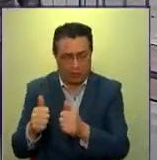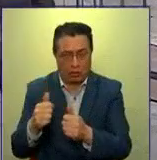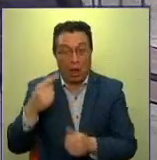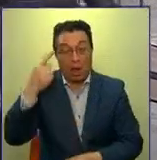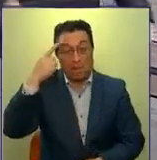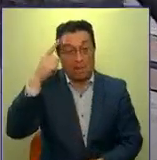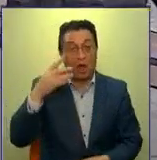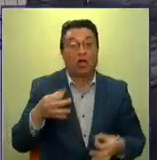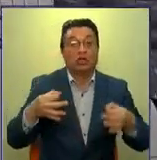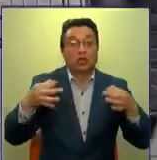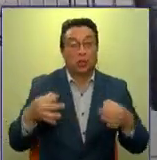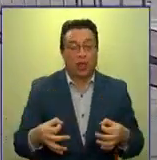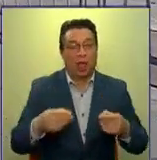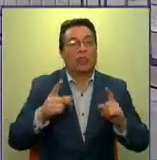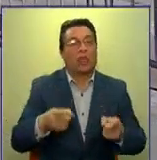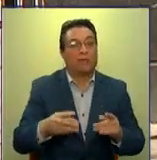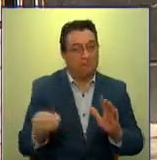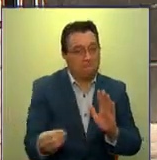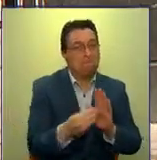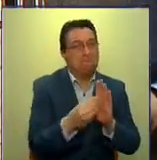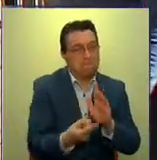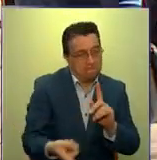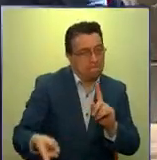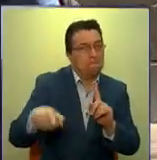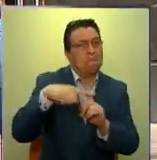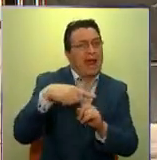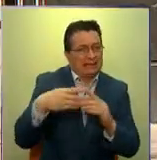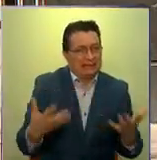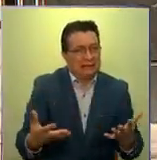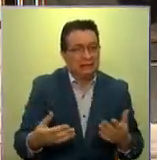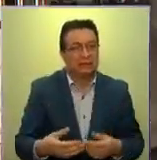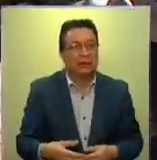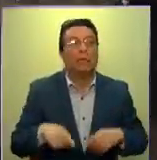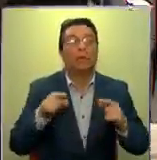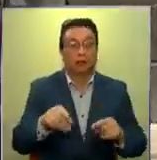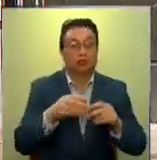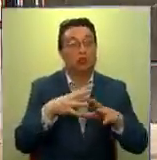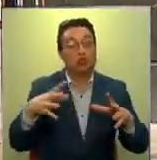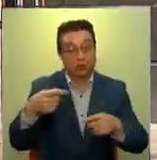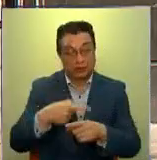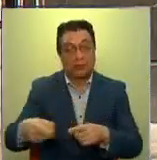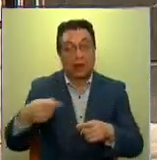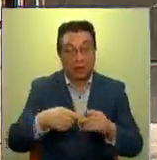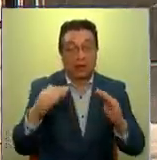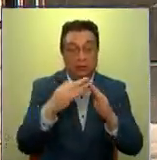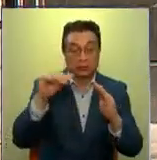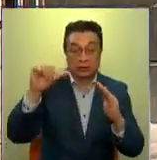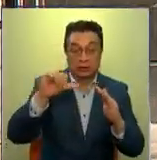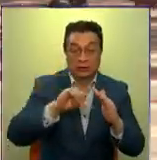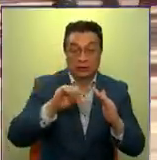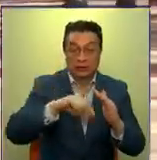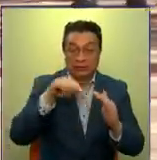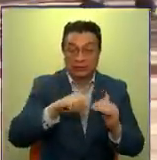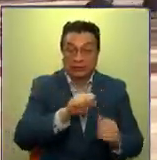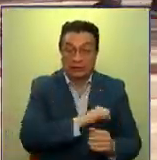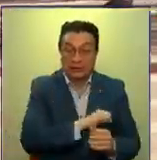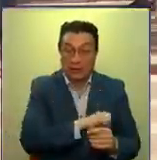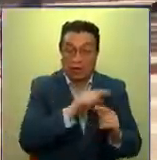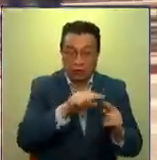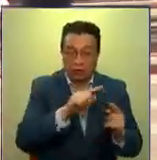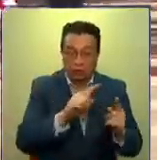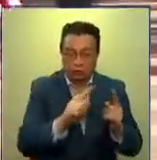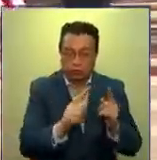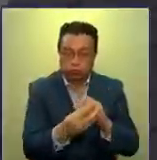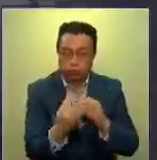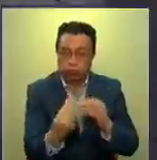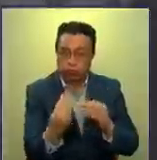seguridad hay que implementarla mucho más, es lo que veo. Hace semanas que Santiago, en virtud de sus buenos números, venía solicitando su paso a la fase de